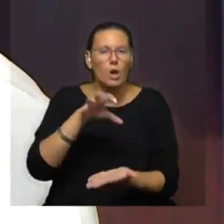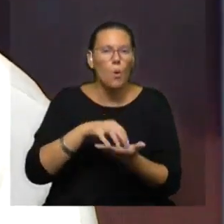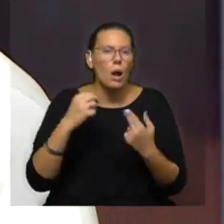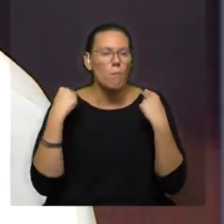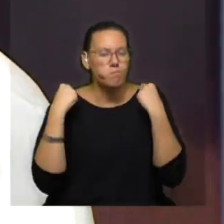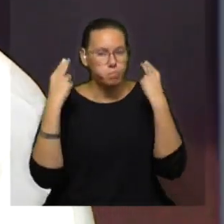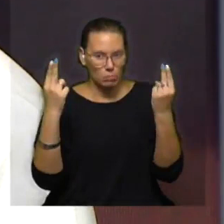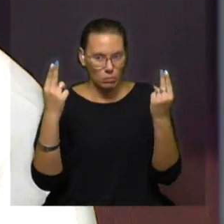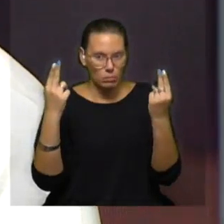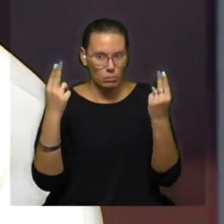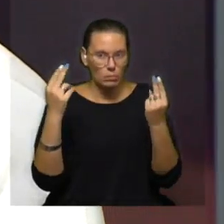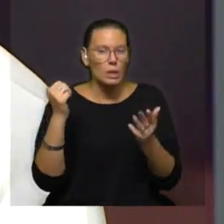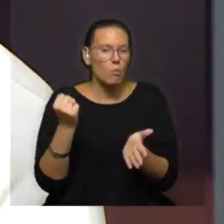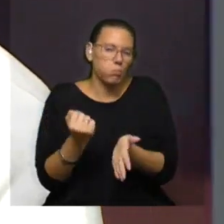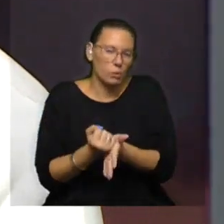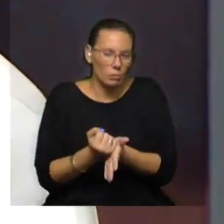resistencia, había